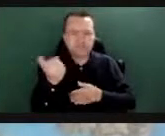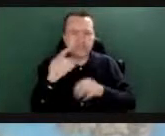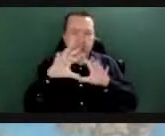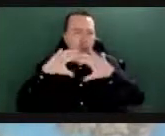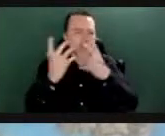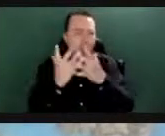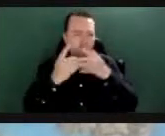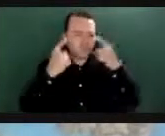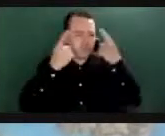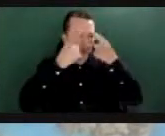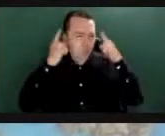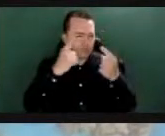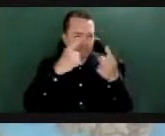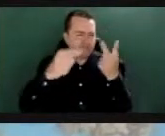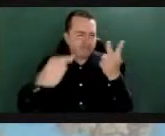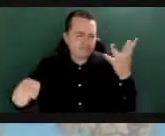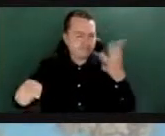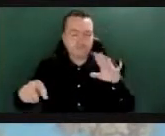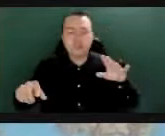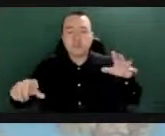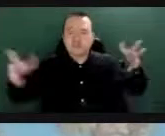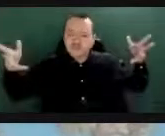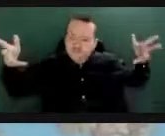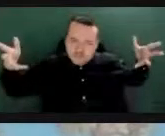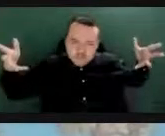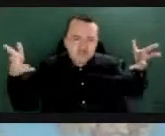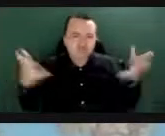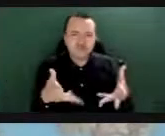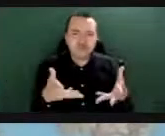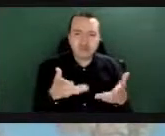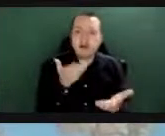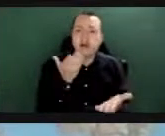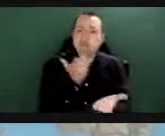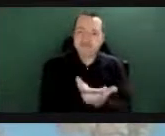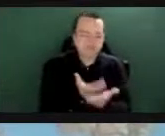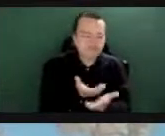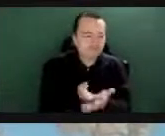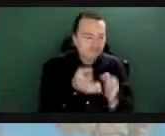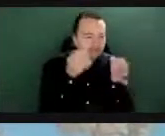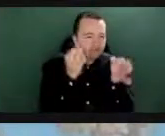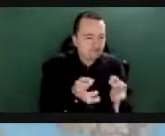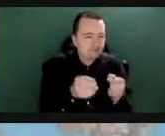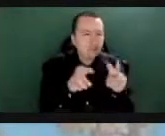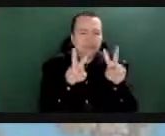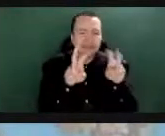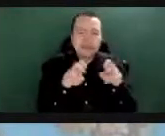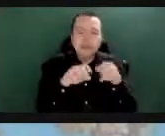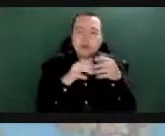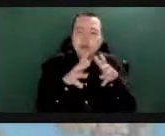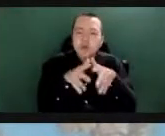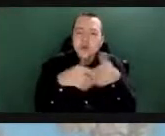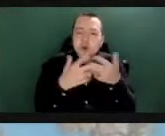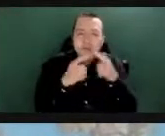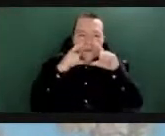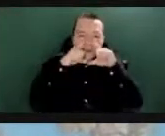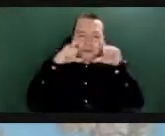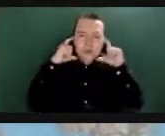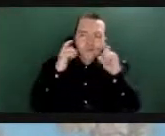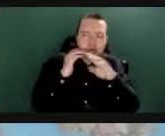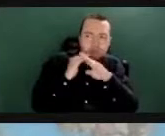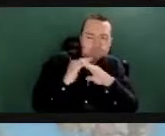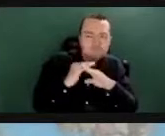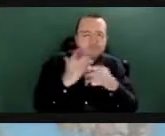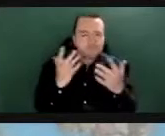a quizá una de las muy pocas evidencias de la protección de las mascarillas frente